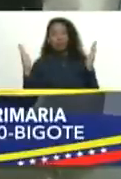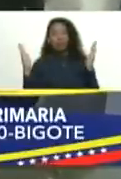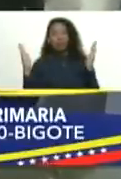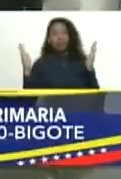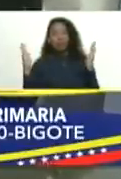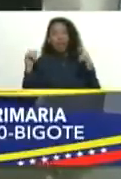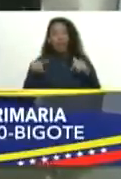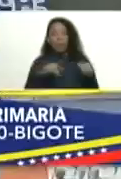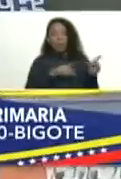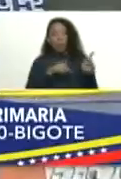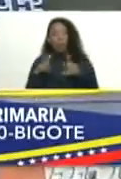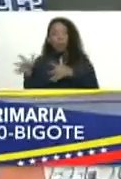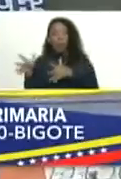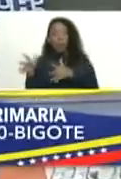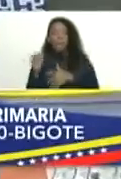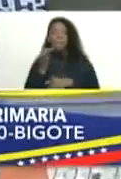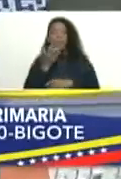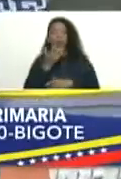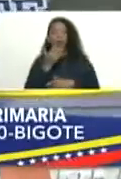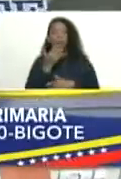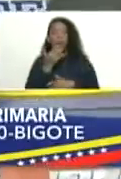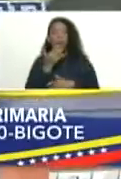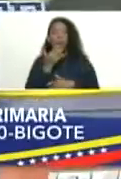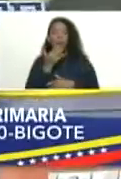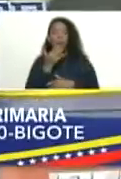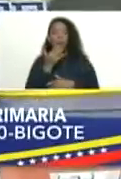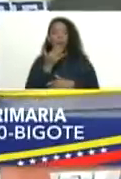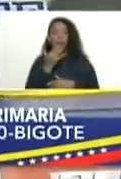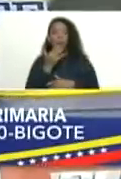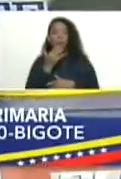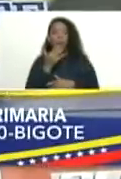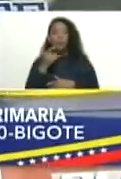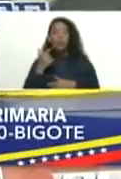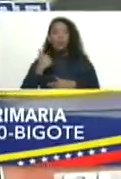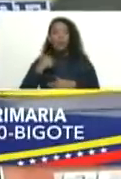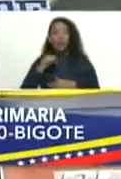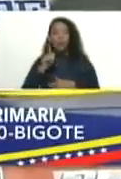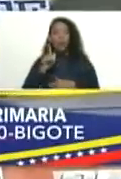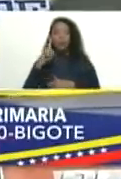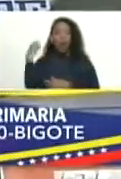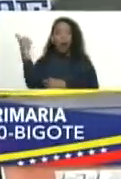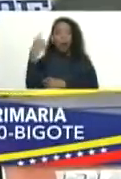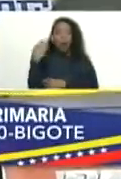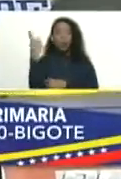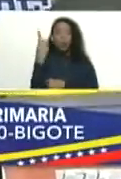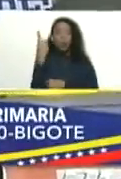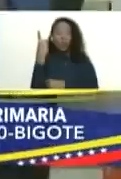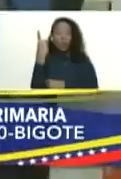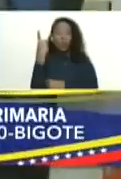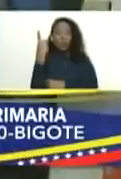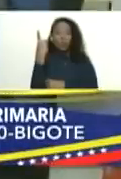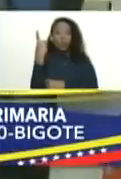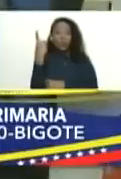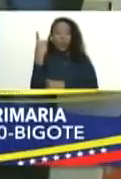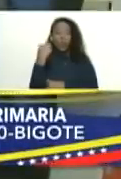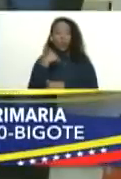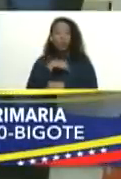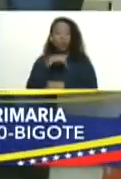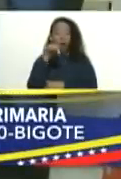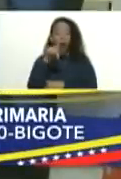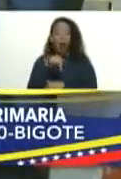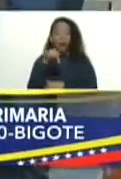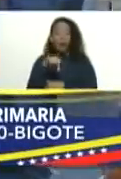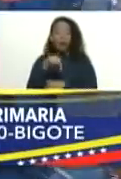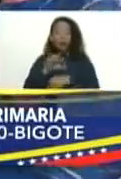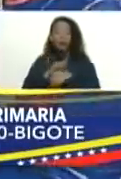el programa. Aquí, por ejemplo, tenemos una unidad, presidente, urológica. Aquí está el doctor